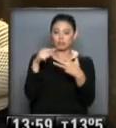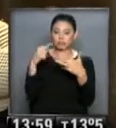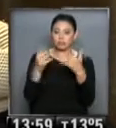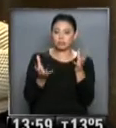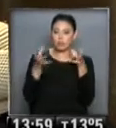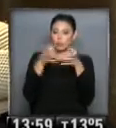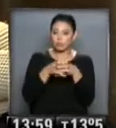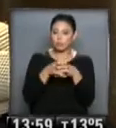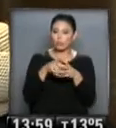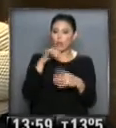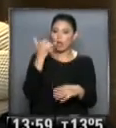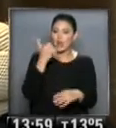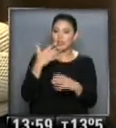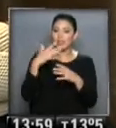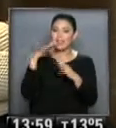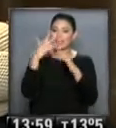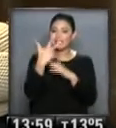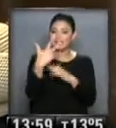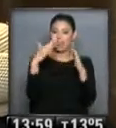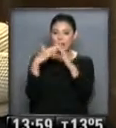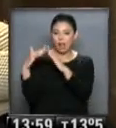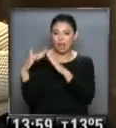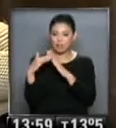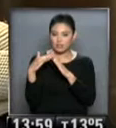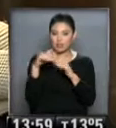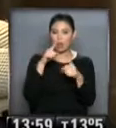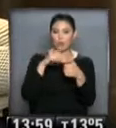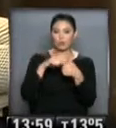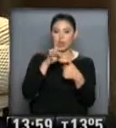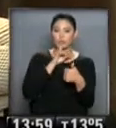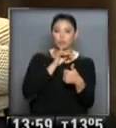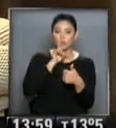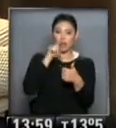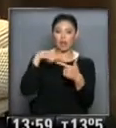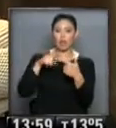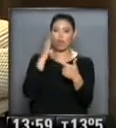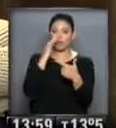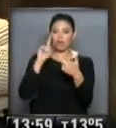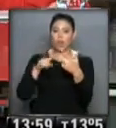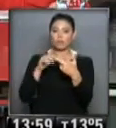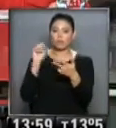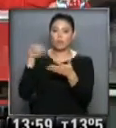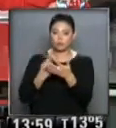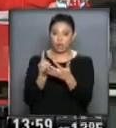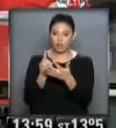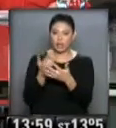tiene tiene tres casas de refugio, una en Tucumán, Córdoba y